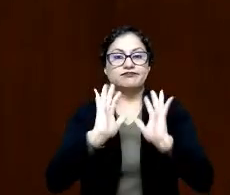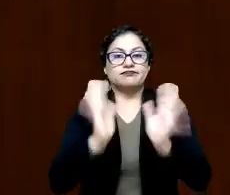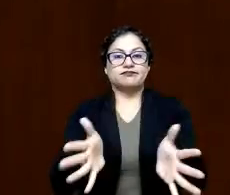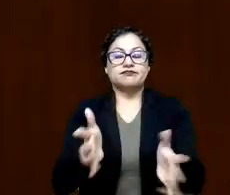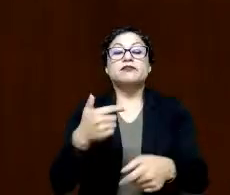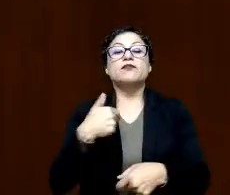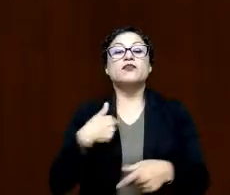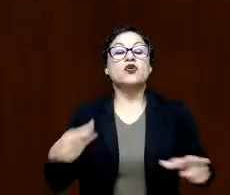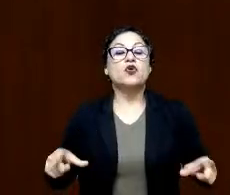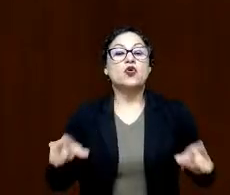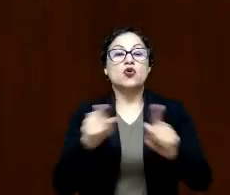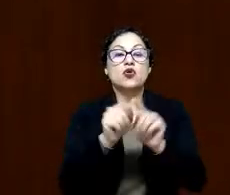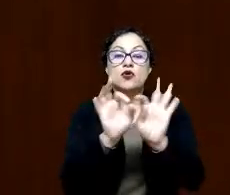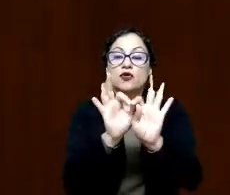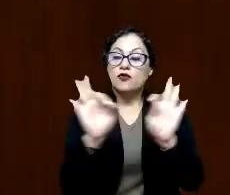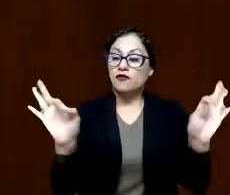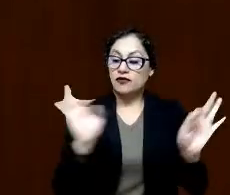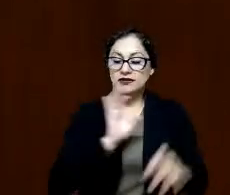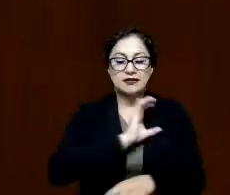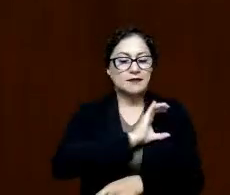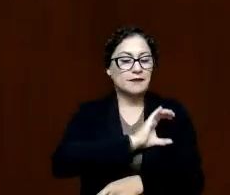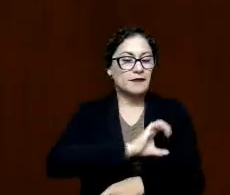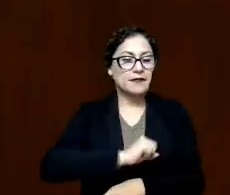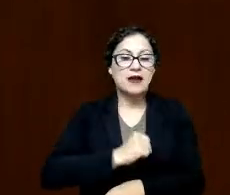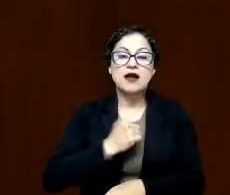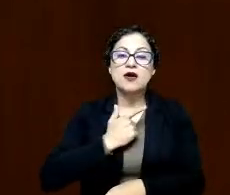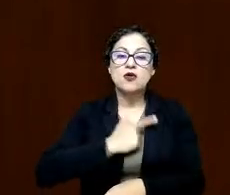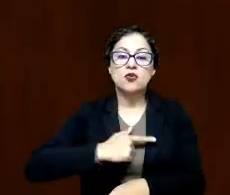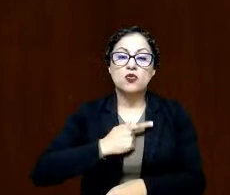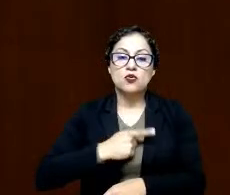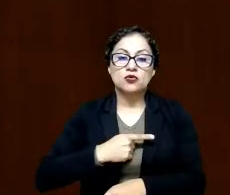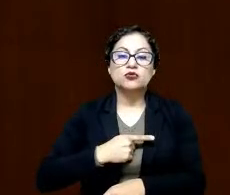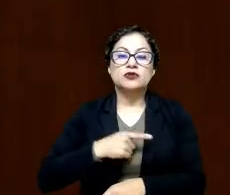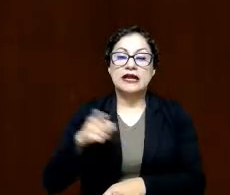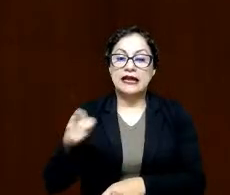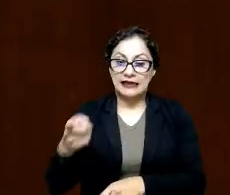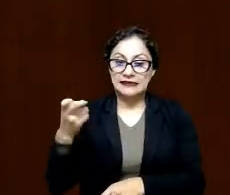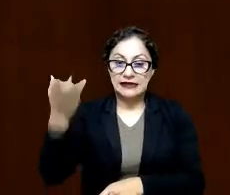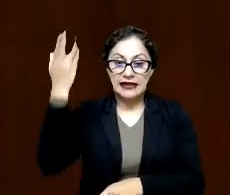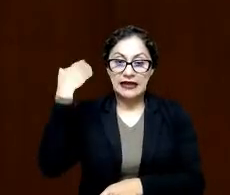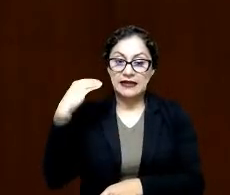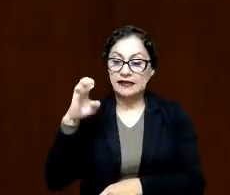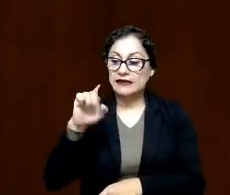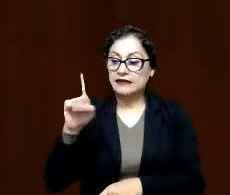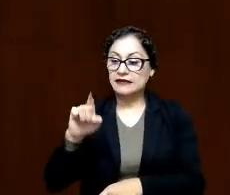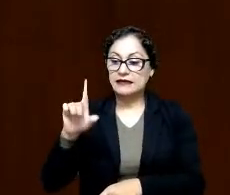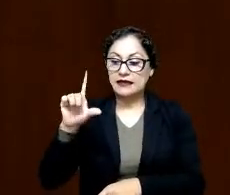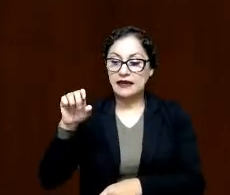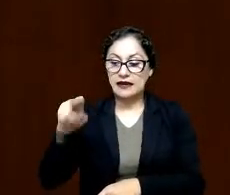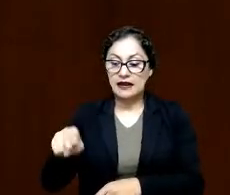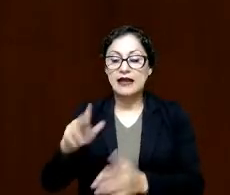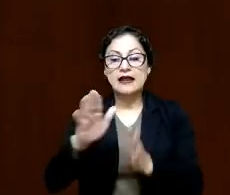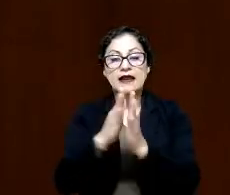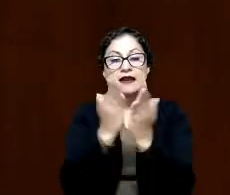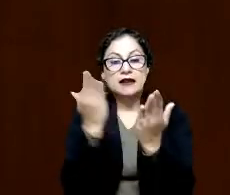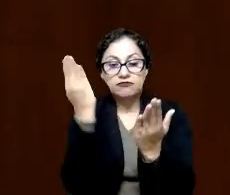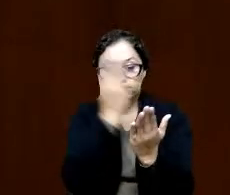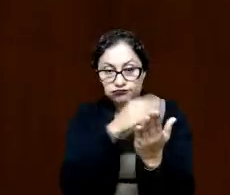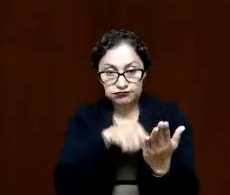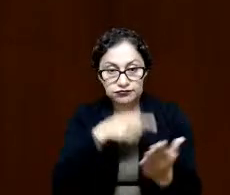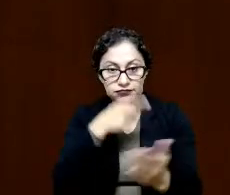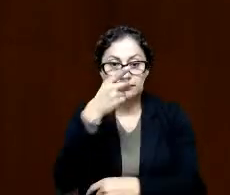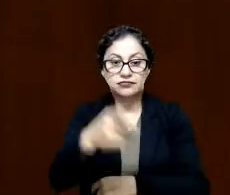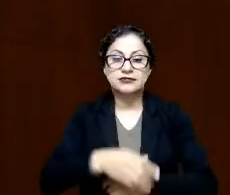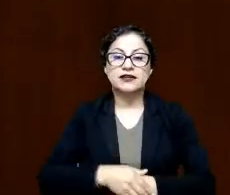que me encanta, que es el evangelio que hizo que el EZN saliera adelante, y es uno de mis evangelios favoritos.